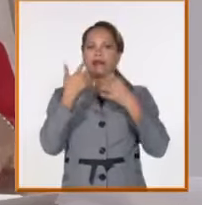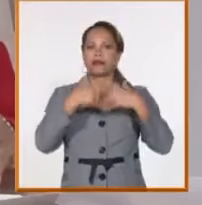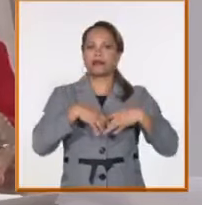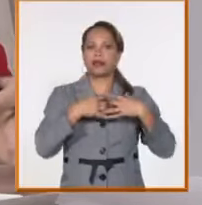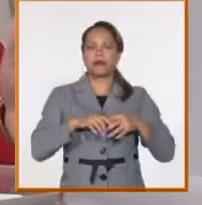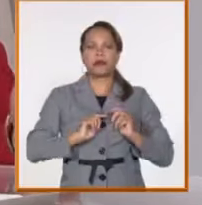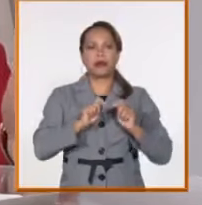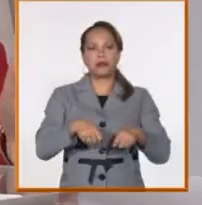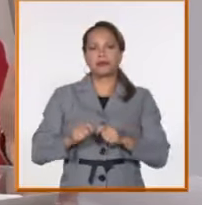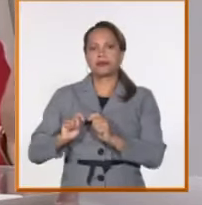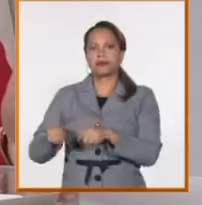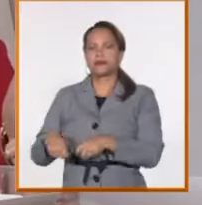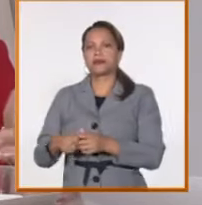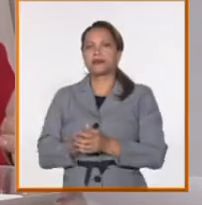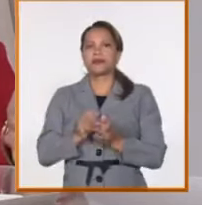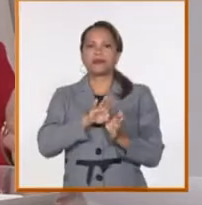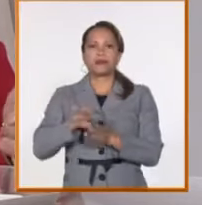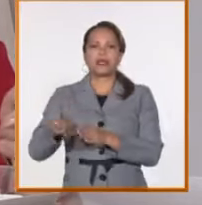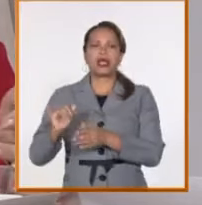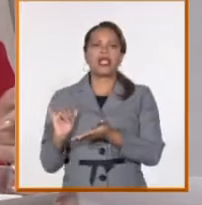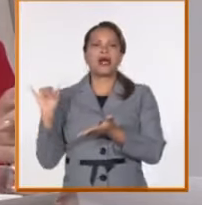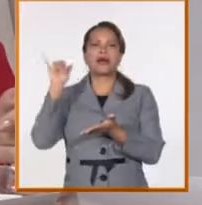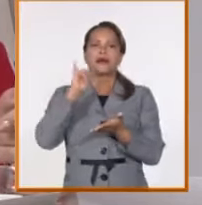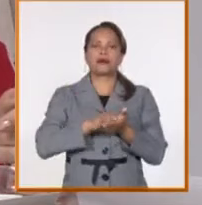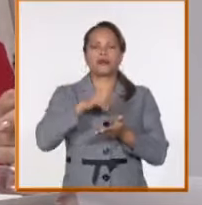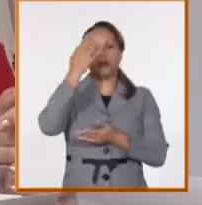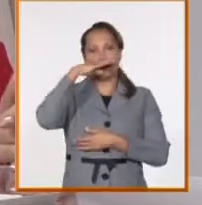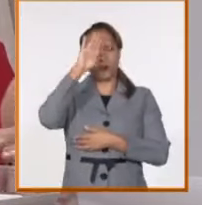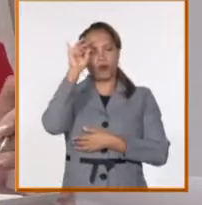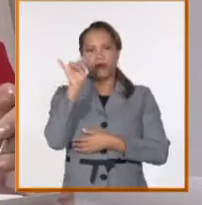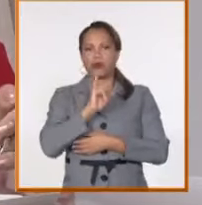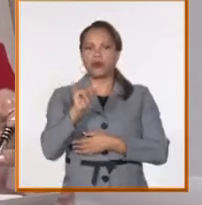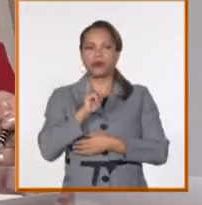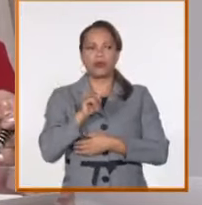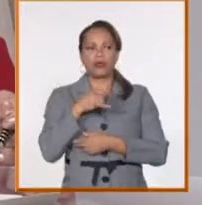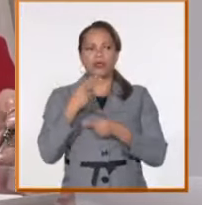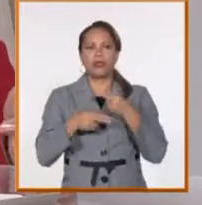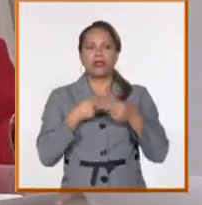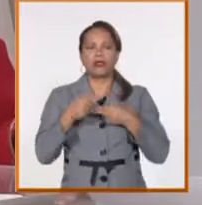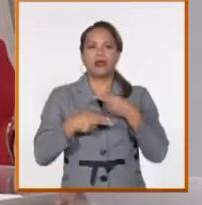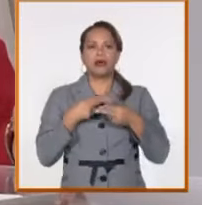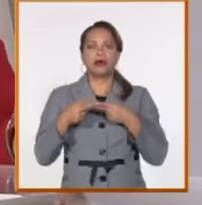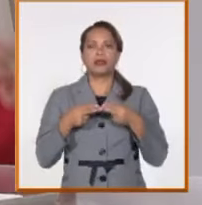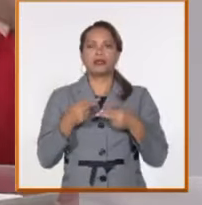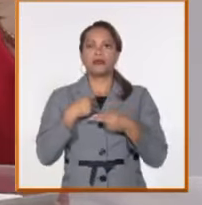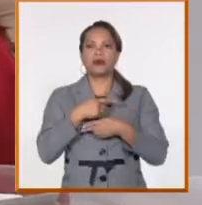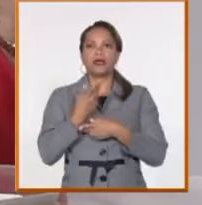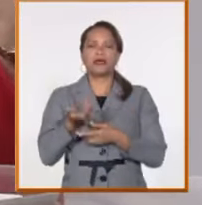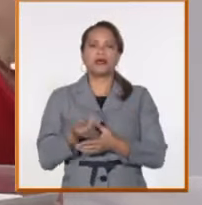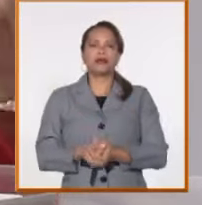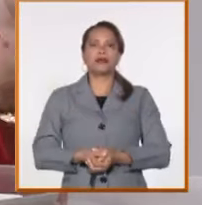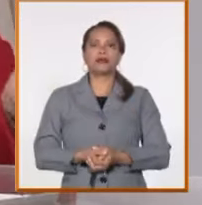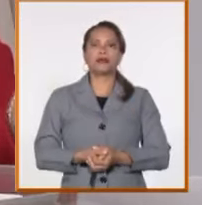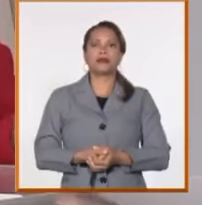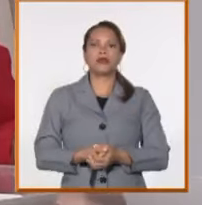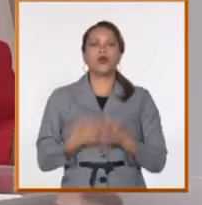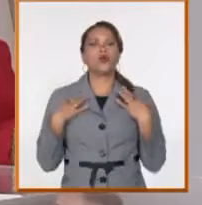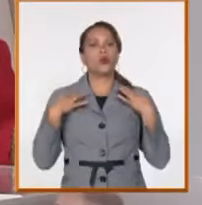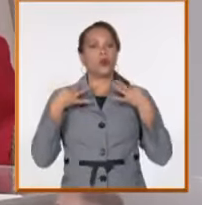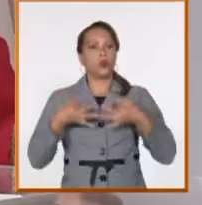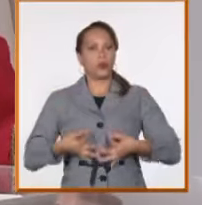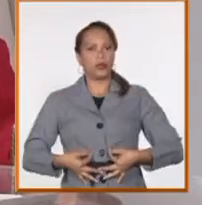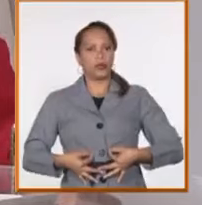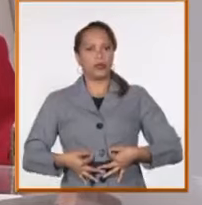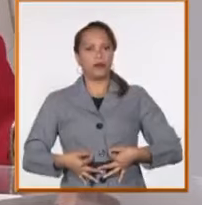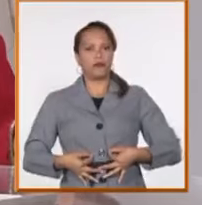la corporación de la Aviación eh cubana También estamos eh suministrando eh uniformes